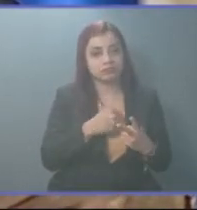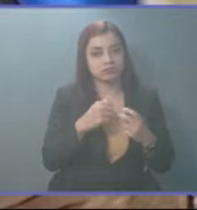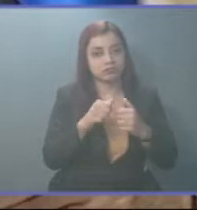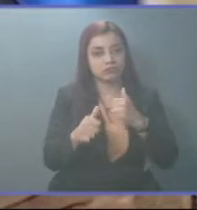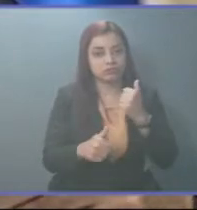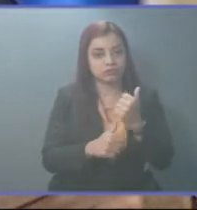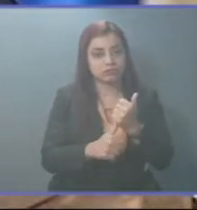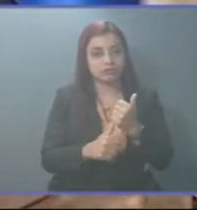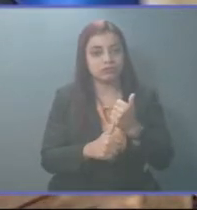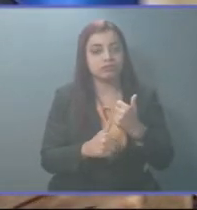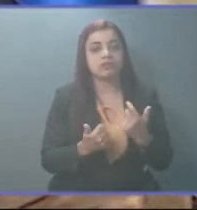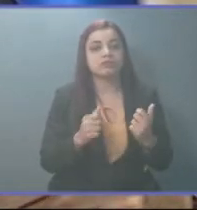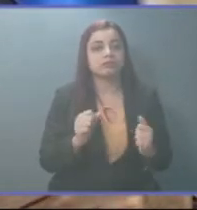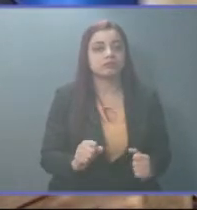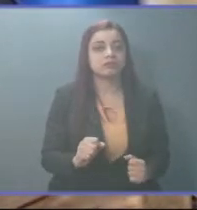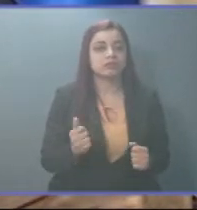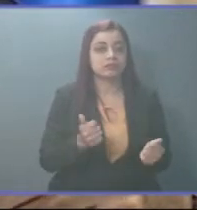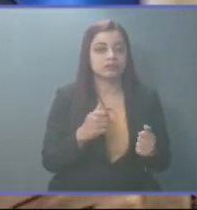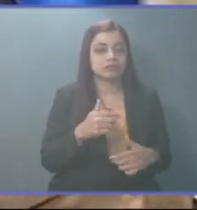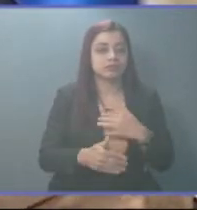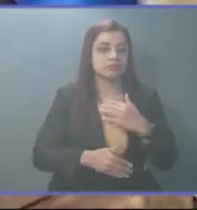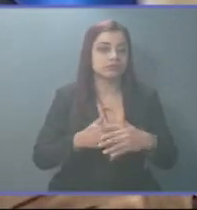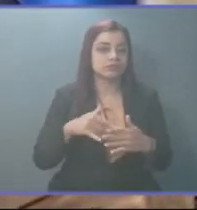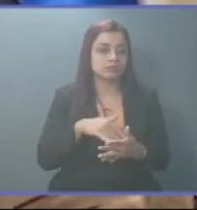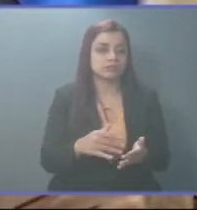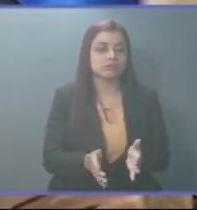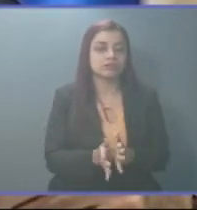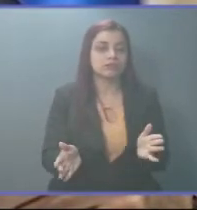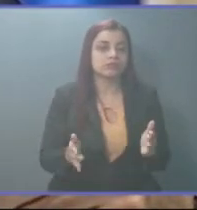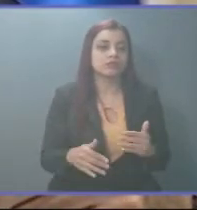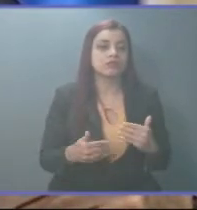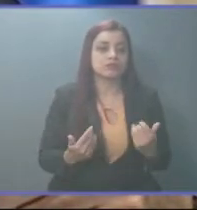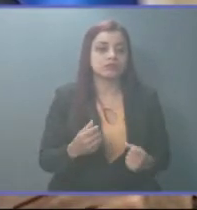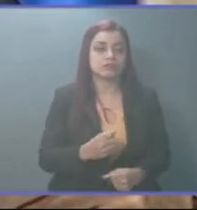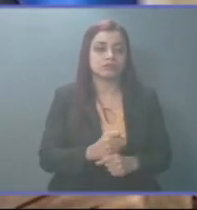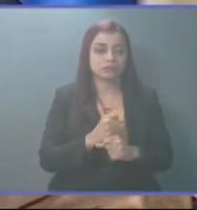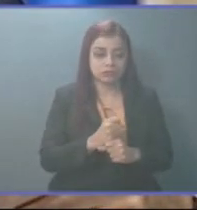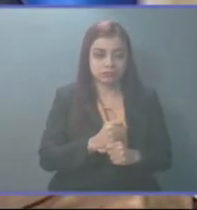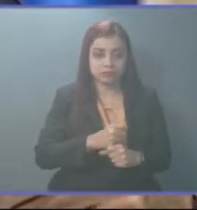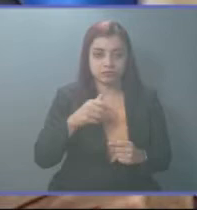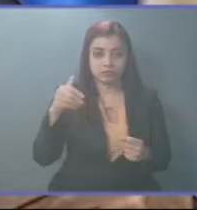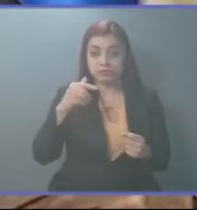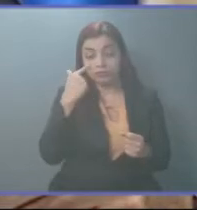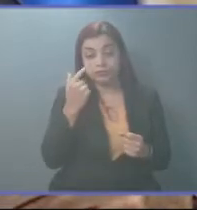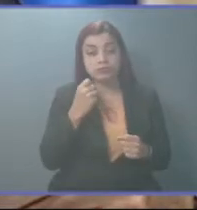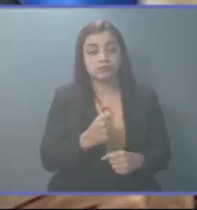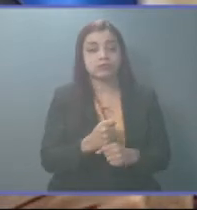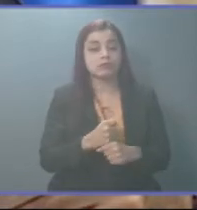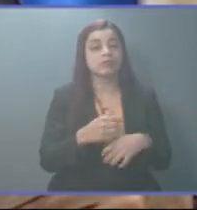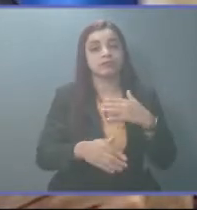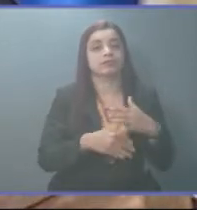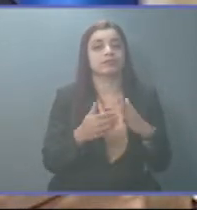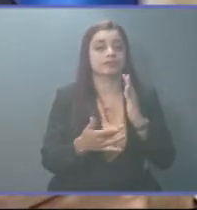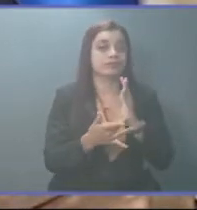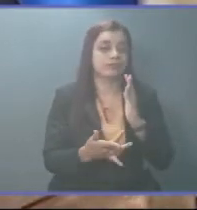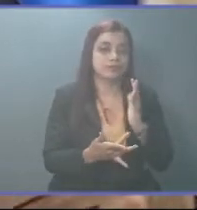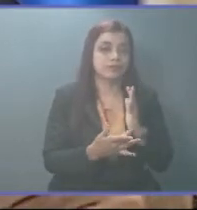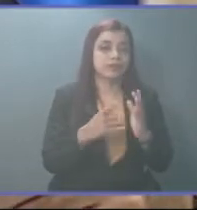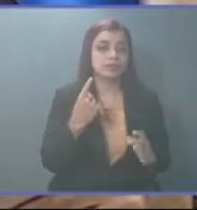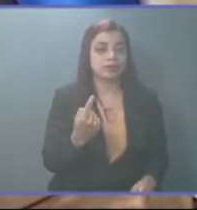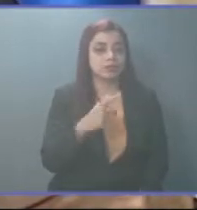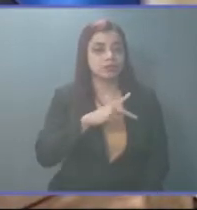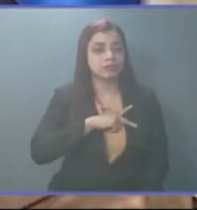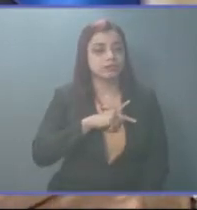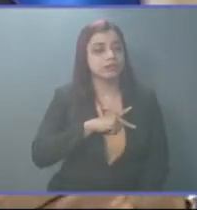suplentes, electas mediante procesos públicos de selección que garanticen la capacidad y idoneidad técnica y personal para